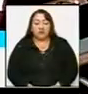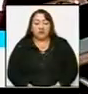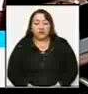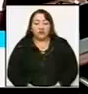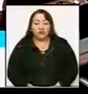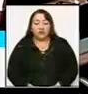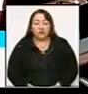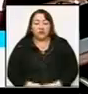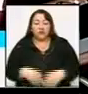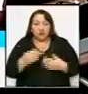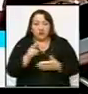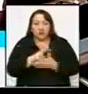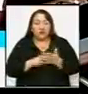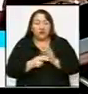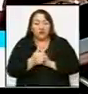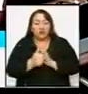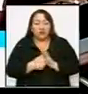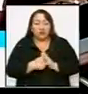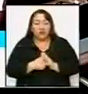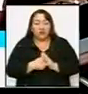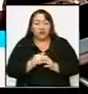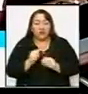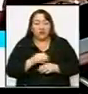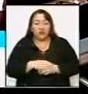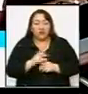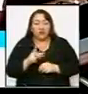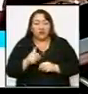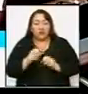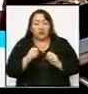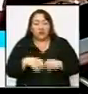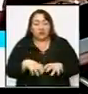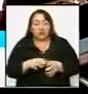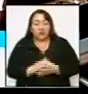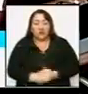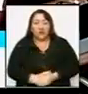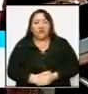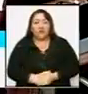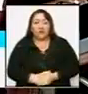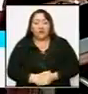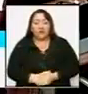Por favor, le da lectura al artículo relacionado a la renuncia.